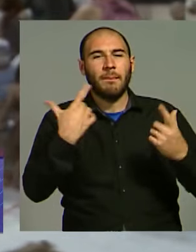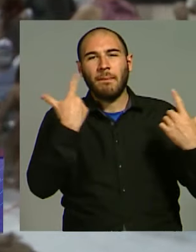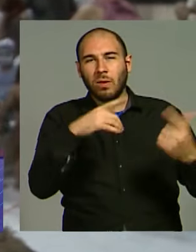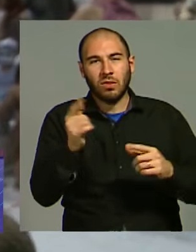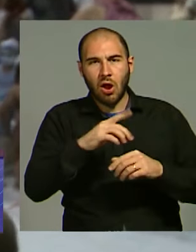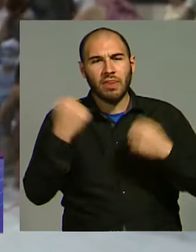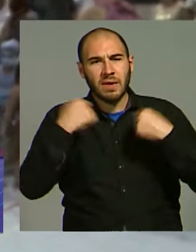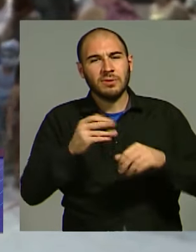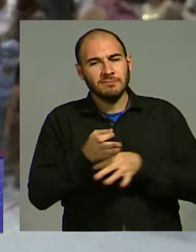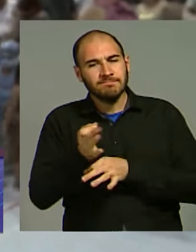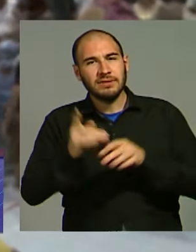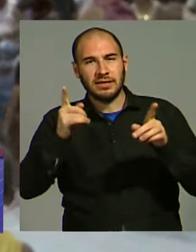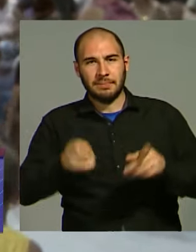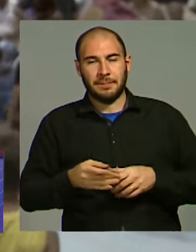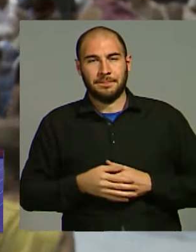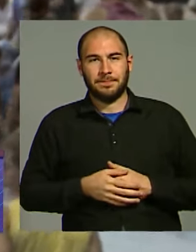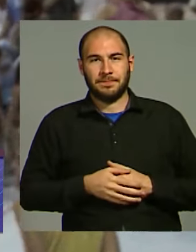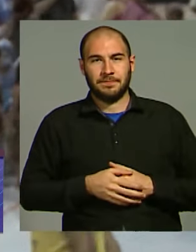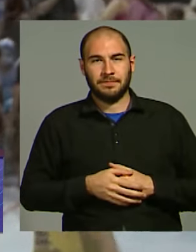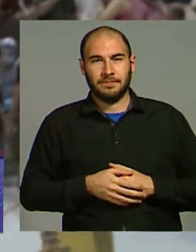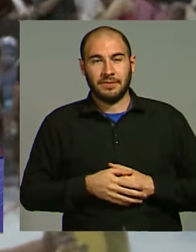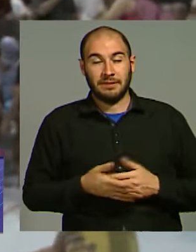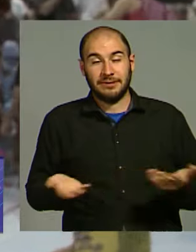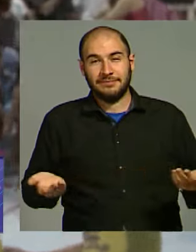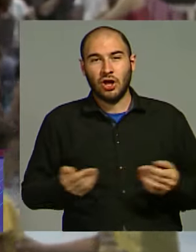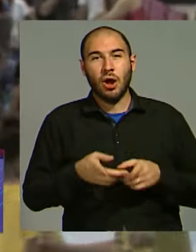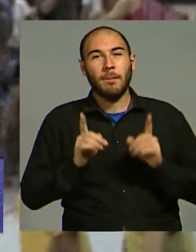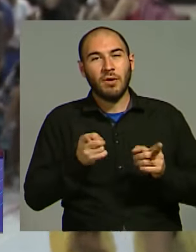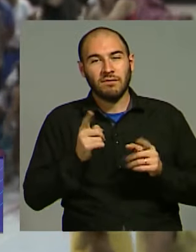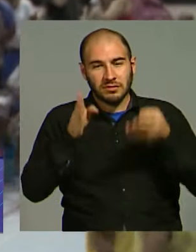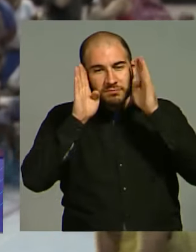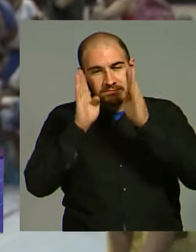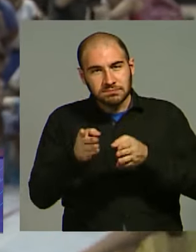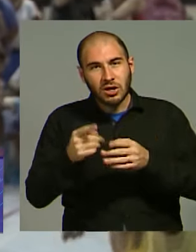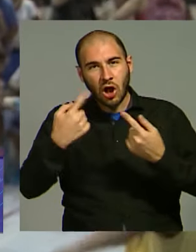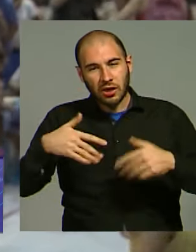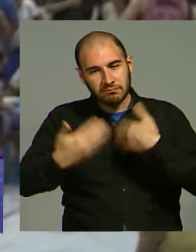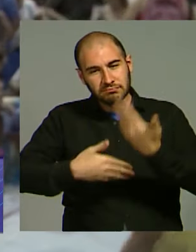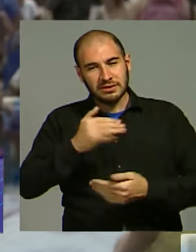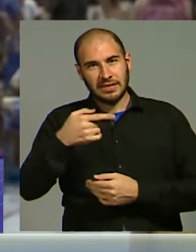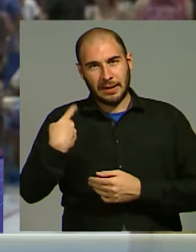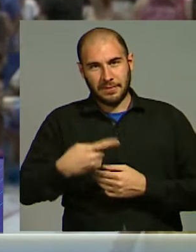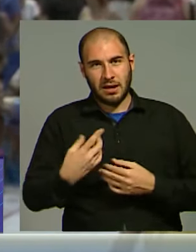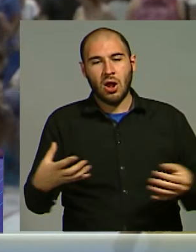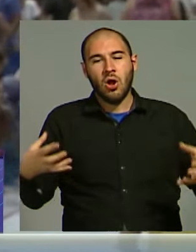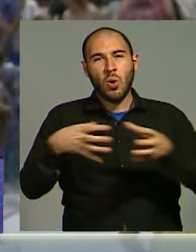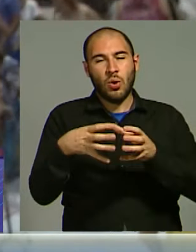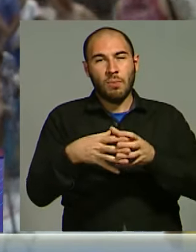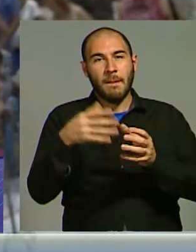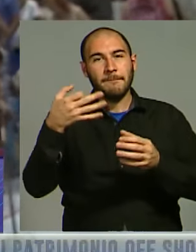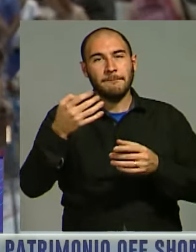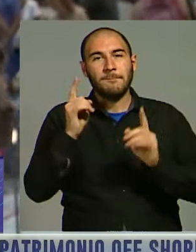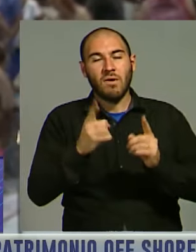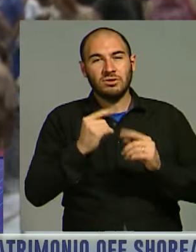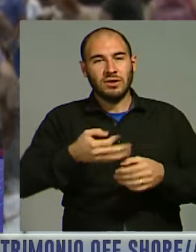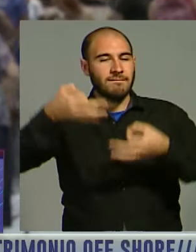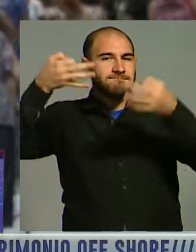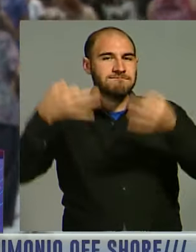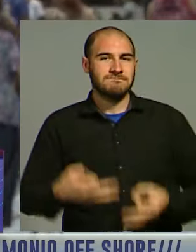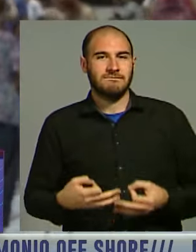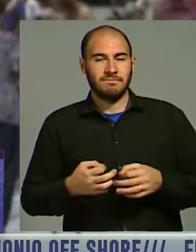que es deportiva y educativa. Y bueno, los profes están abocados a que esto sea así. Tenemos un equipo de profesores de